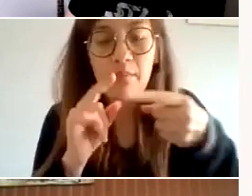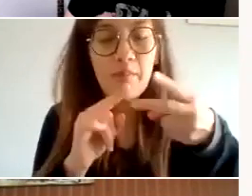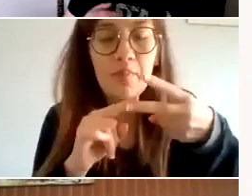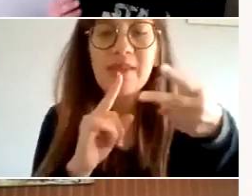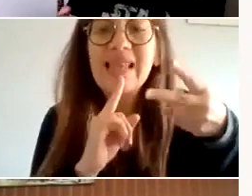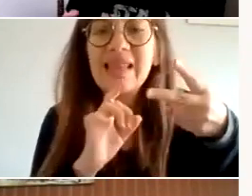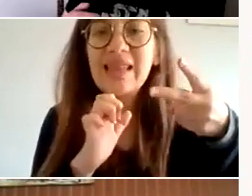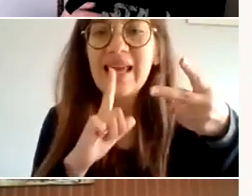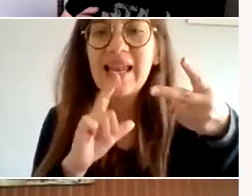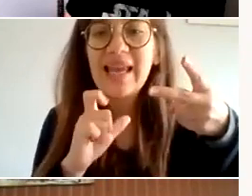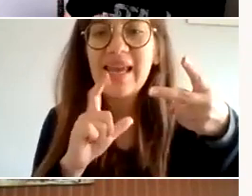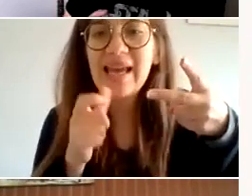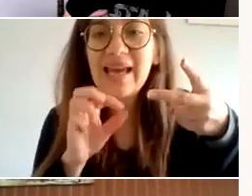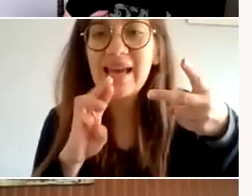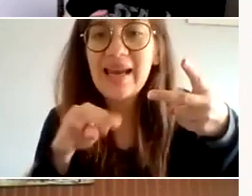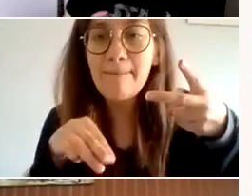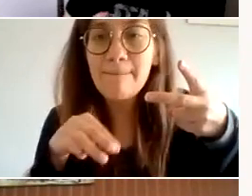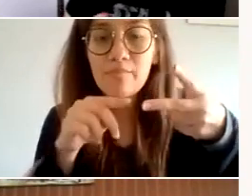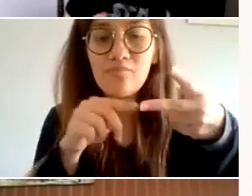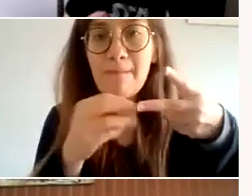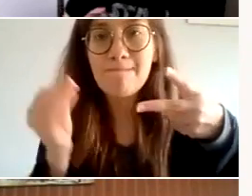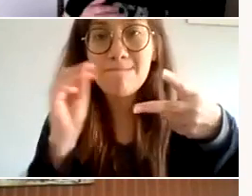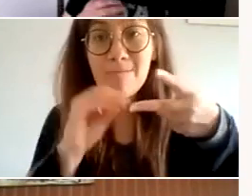supone que tiene un cifrado y políticas